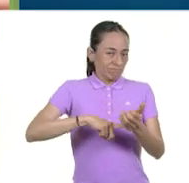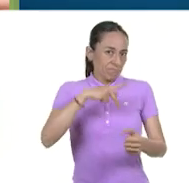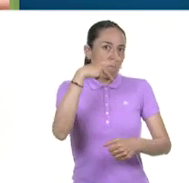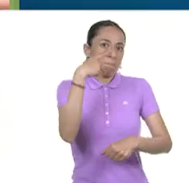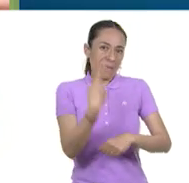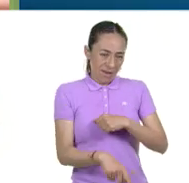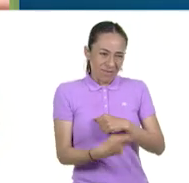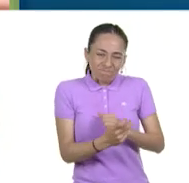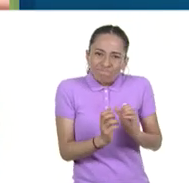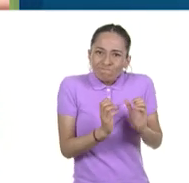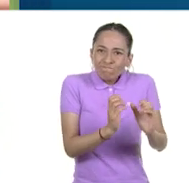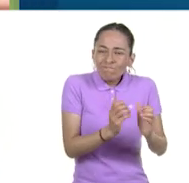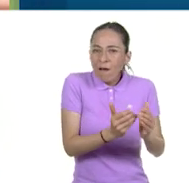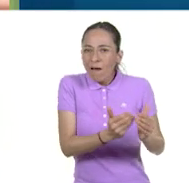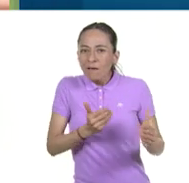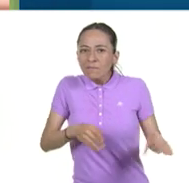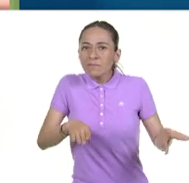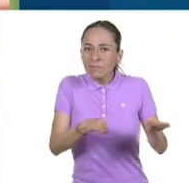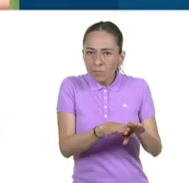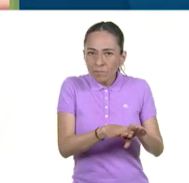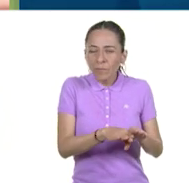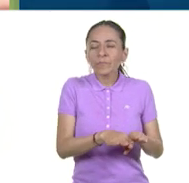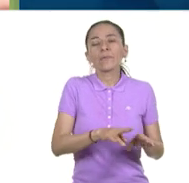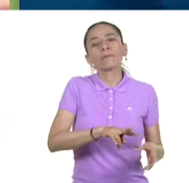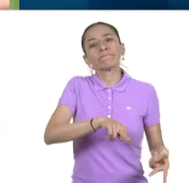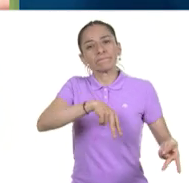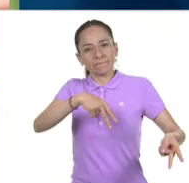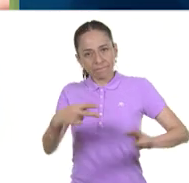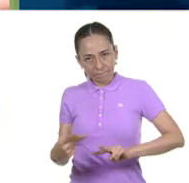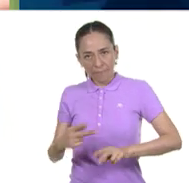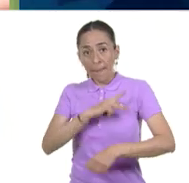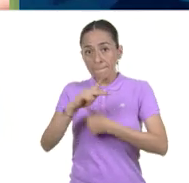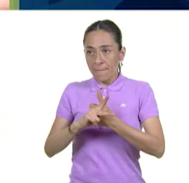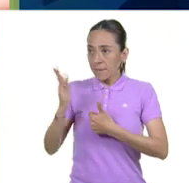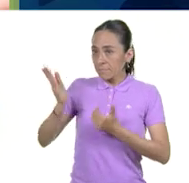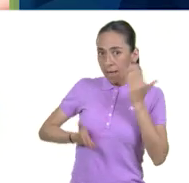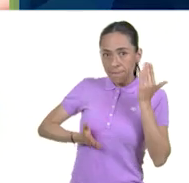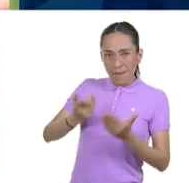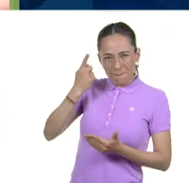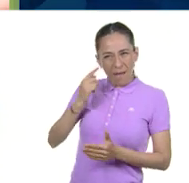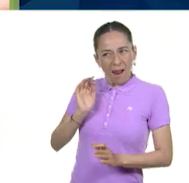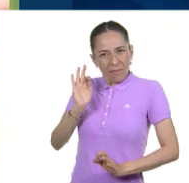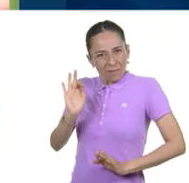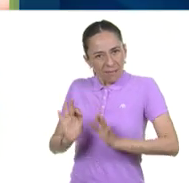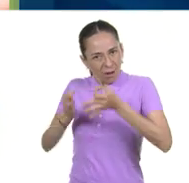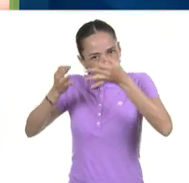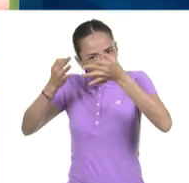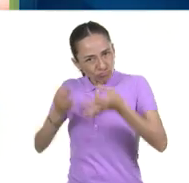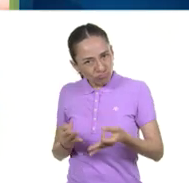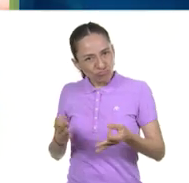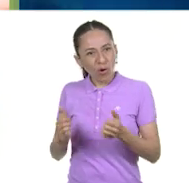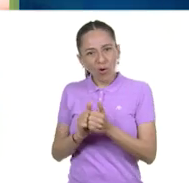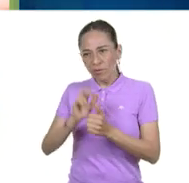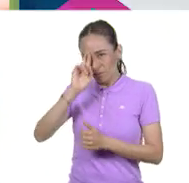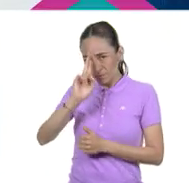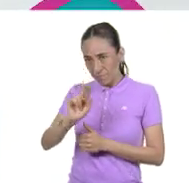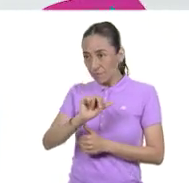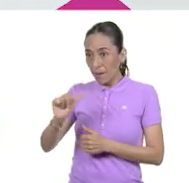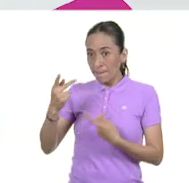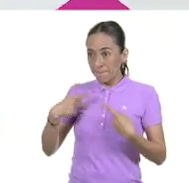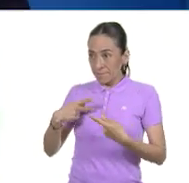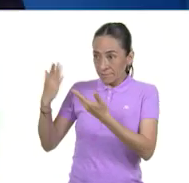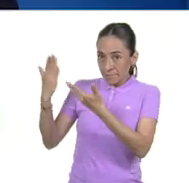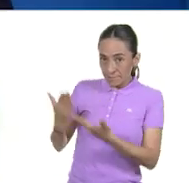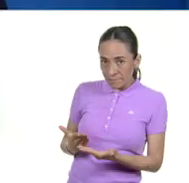lado, lo que se debe hacer en los países receptores para dar un trato digno y respetuoso a los migrantes.